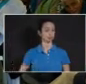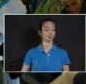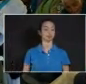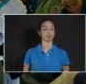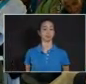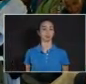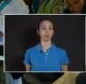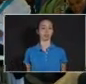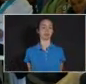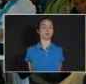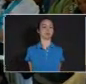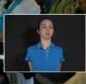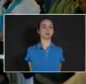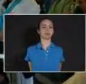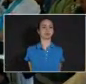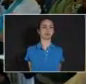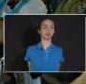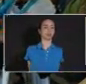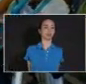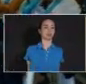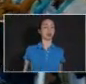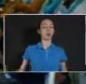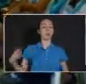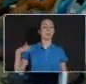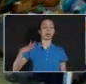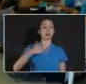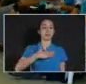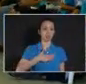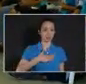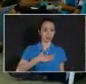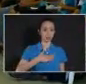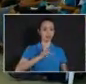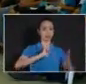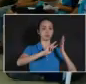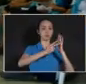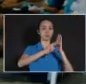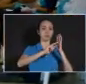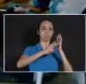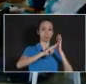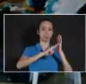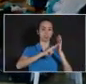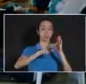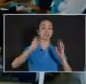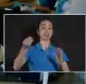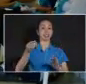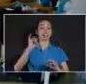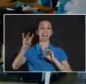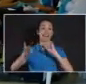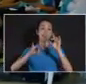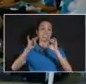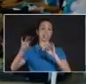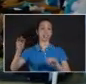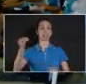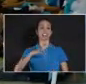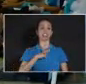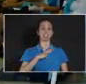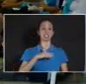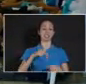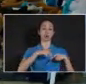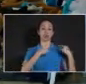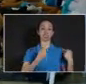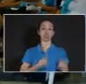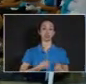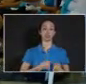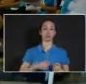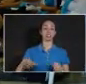Mire, lo que para mí significa es que alguien que tiene su corazón lleno de amargura y se